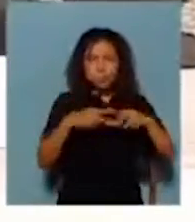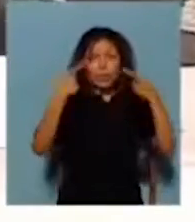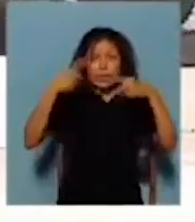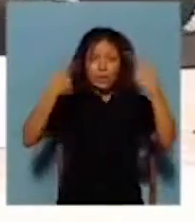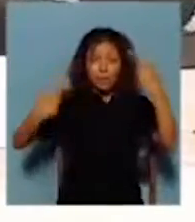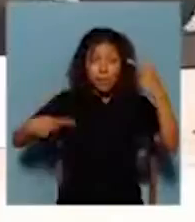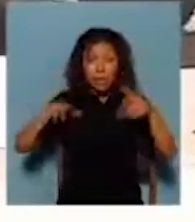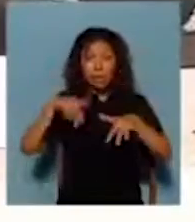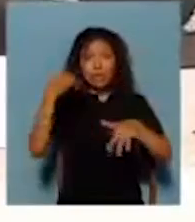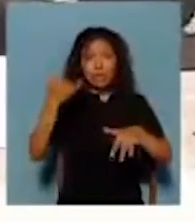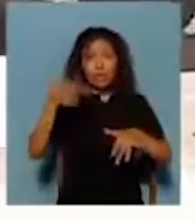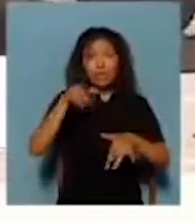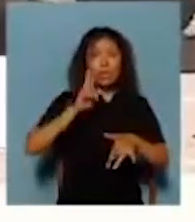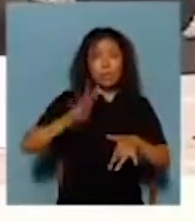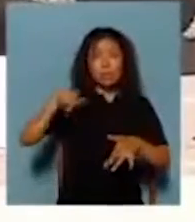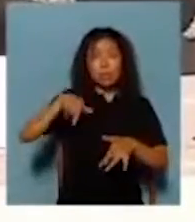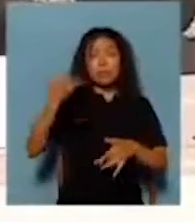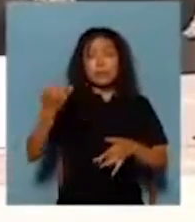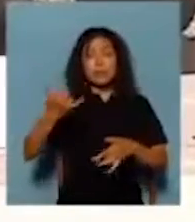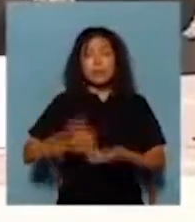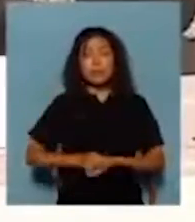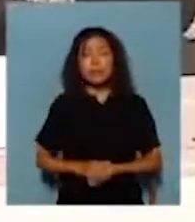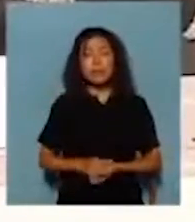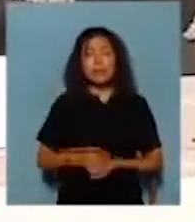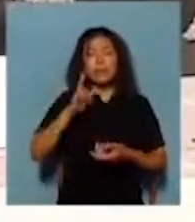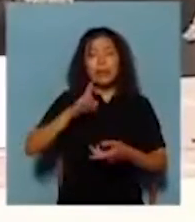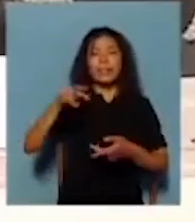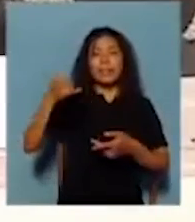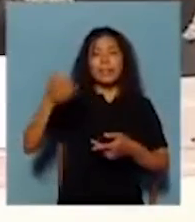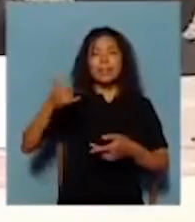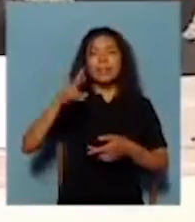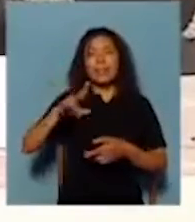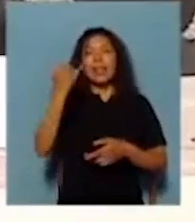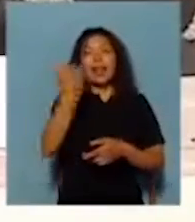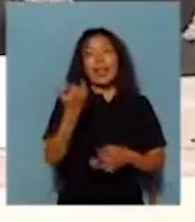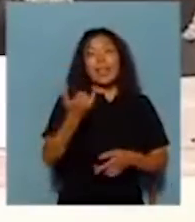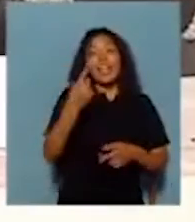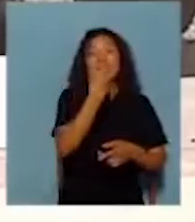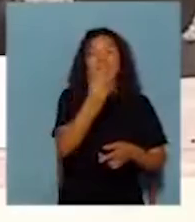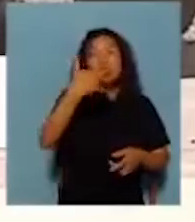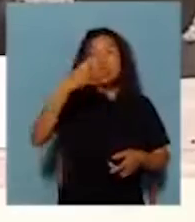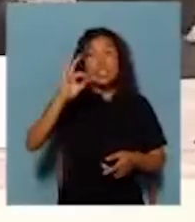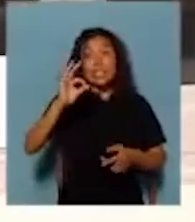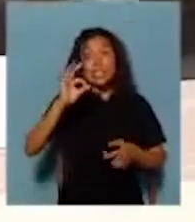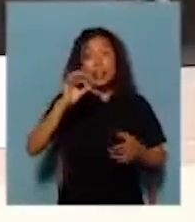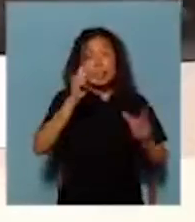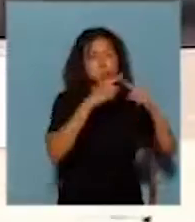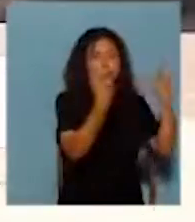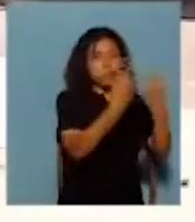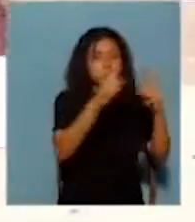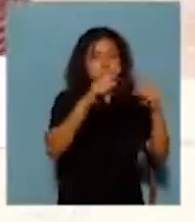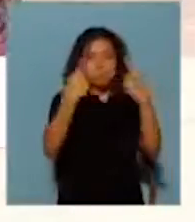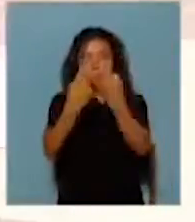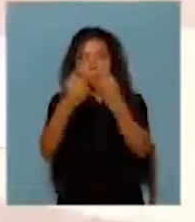Expo Jujuy en esta edición 2022. Porque va a haber más de 130 stands, según nos dicen, y esto nos vamos a confirmar